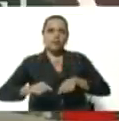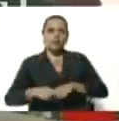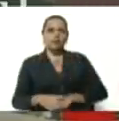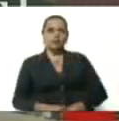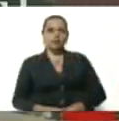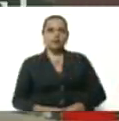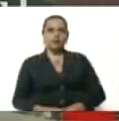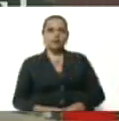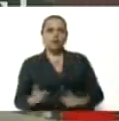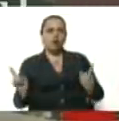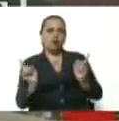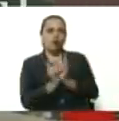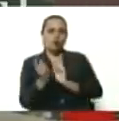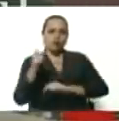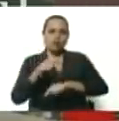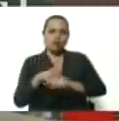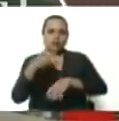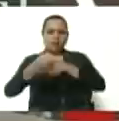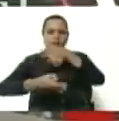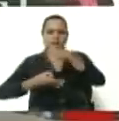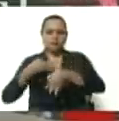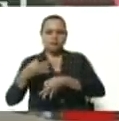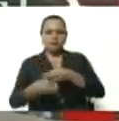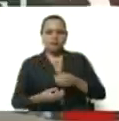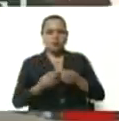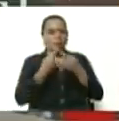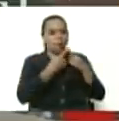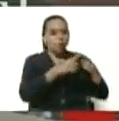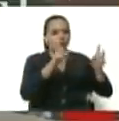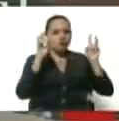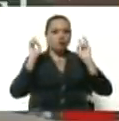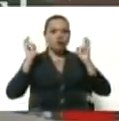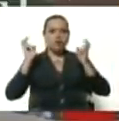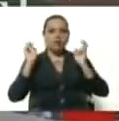tomarme un momento para comentar otro tema.